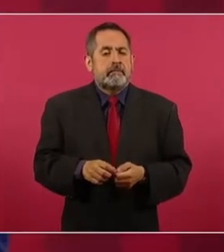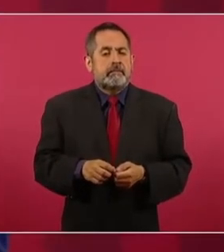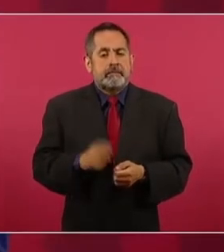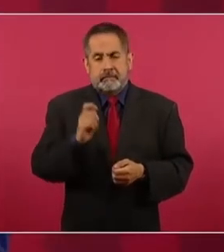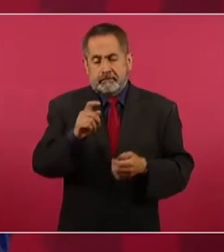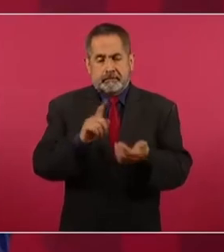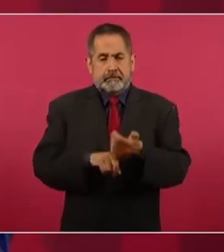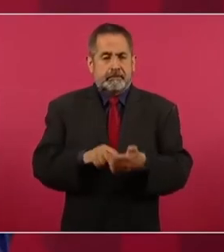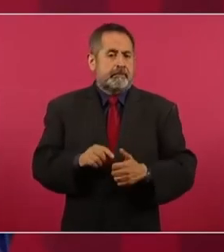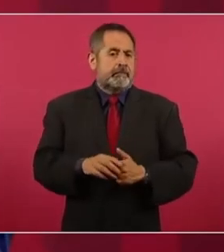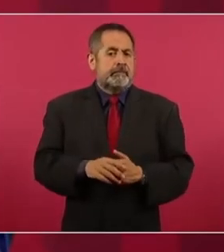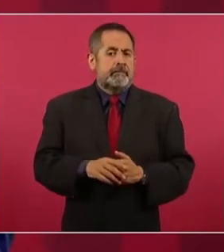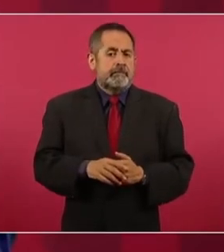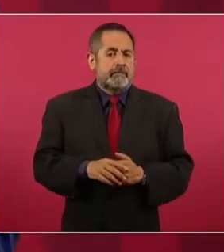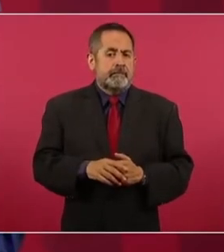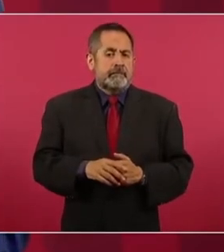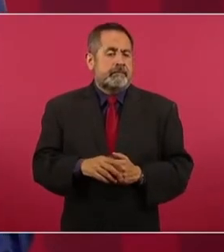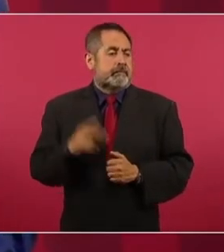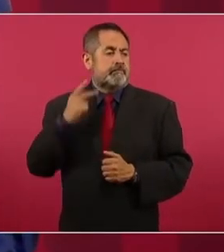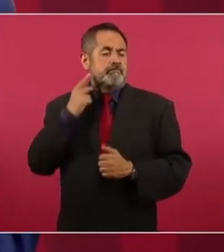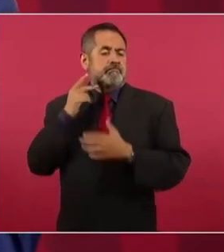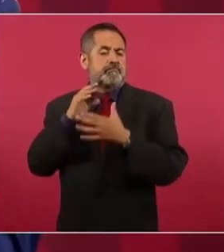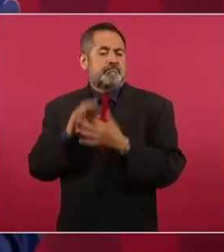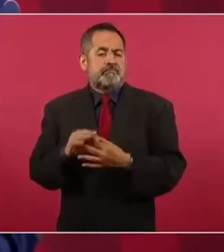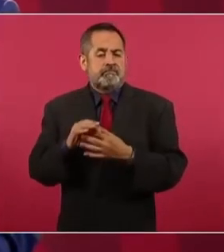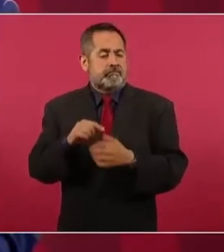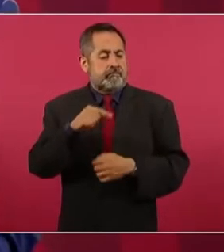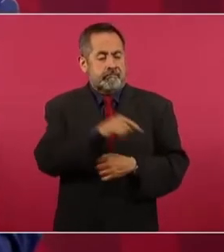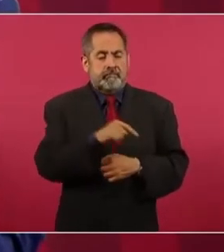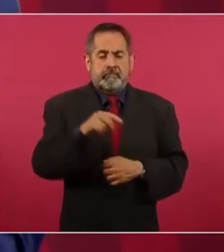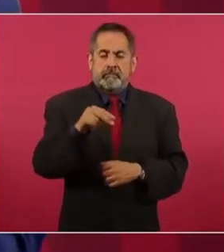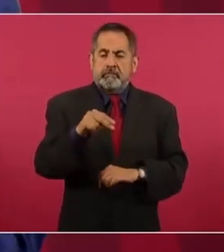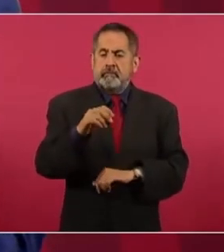de la política neoliberal